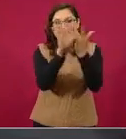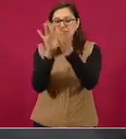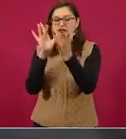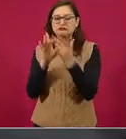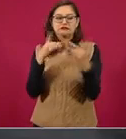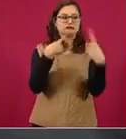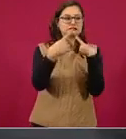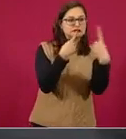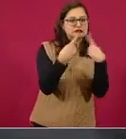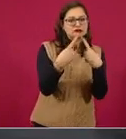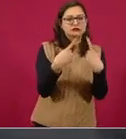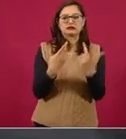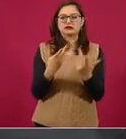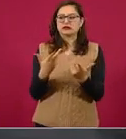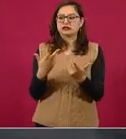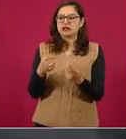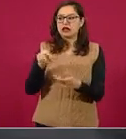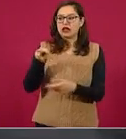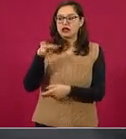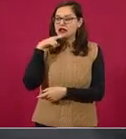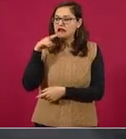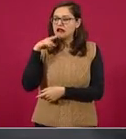para estar poniendo obstáculos.